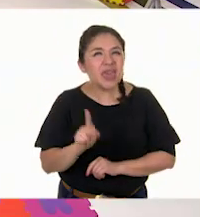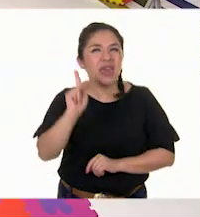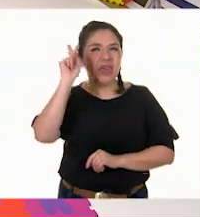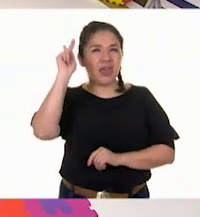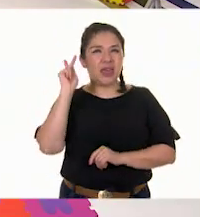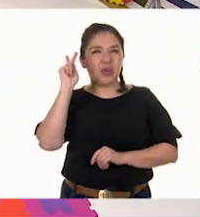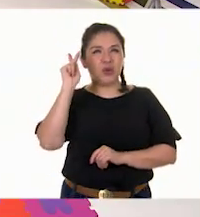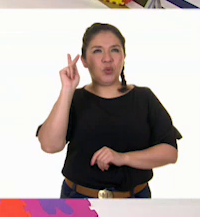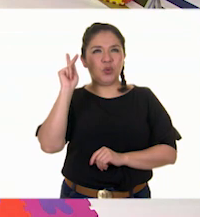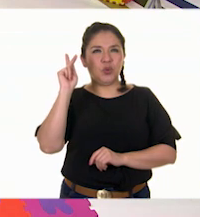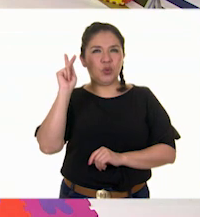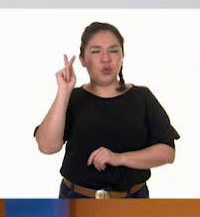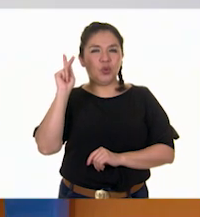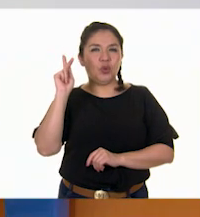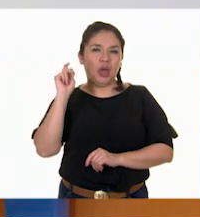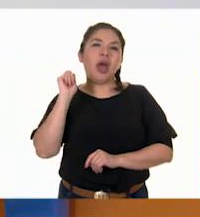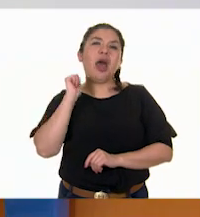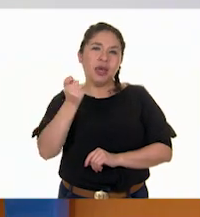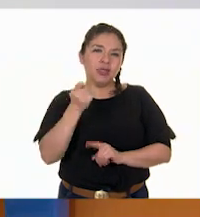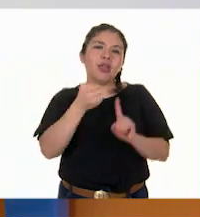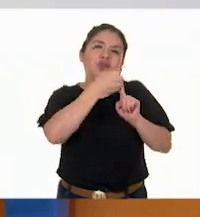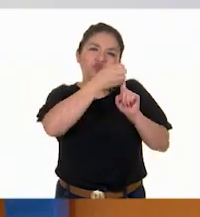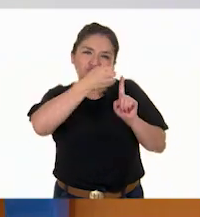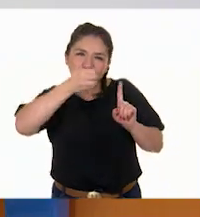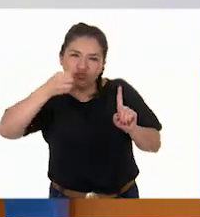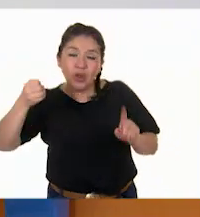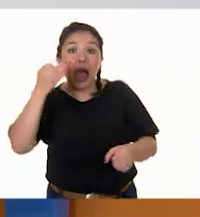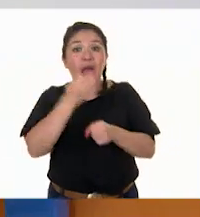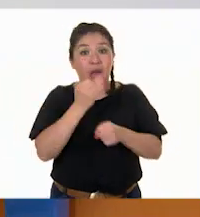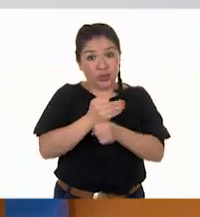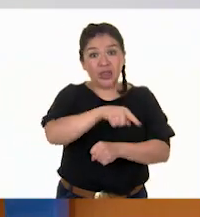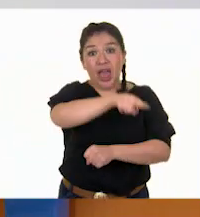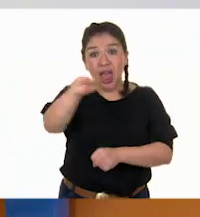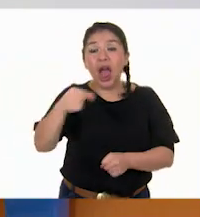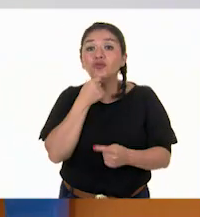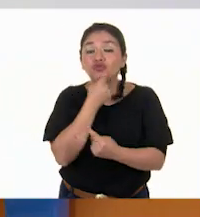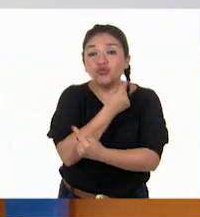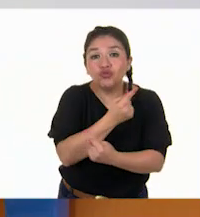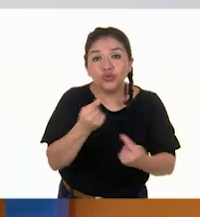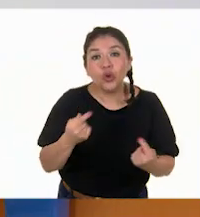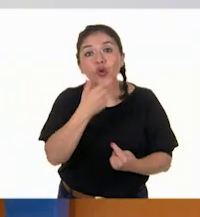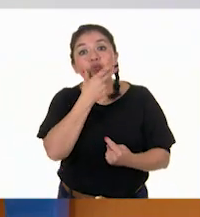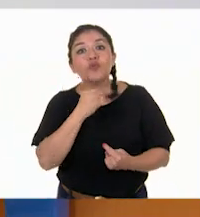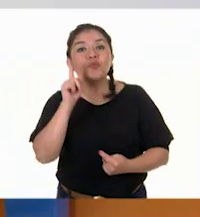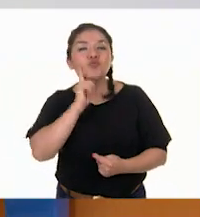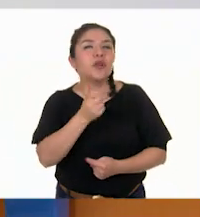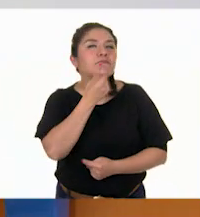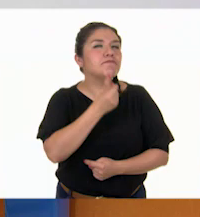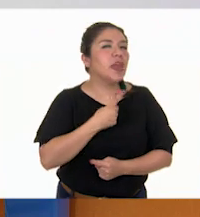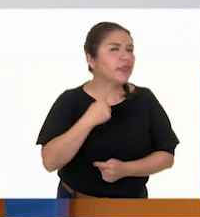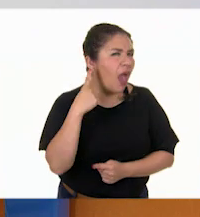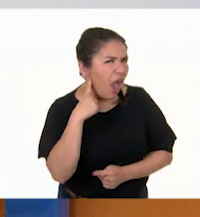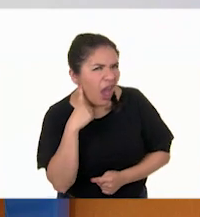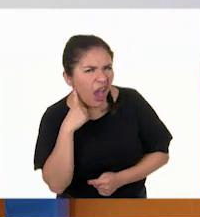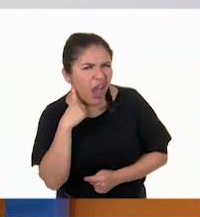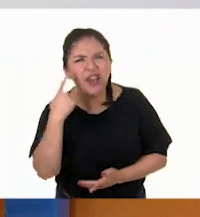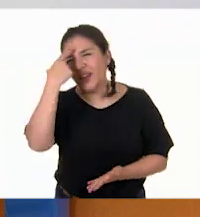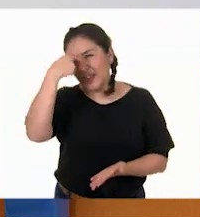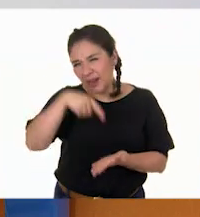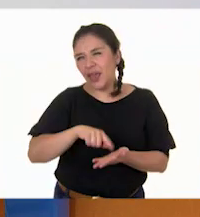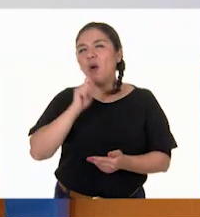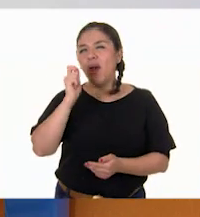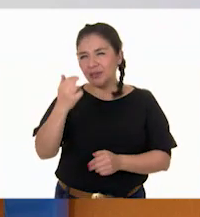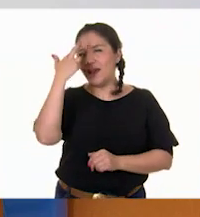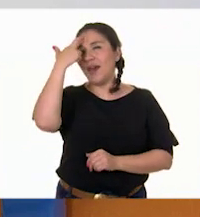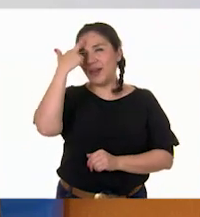uh-huh, puede ir para ir contando lo que ocurre. Ajá. Y ahorita los niños y las niñas, ¿sí?, me dijeron algo y creo que tienen razón, maestra. A